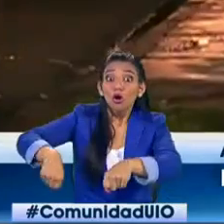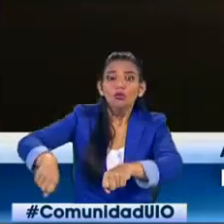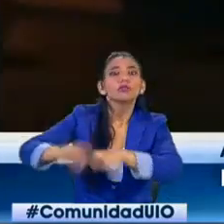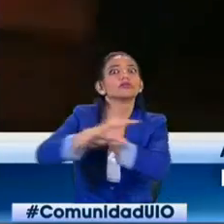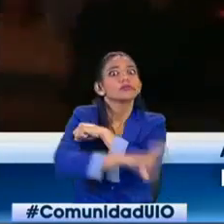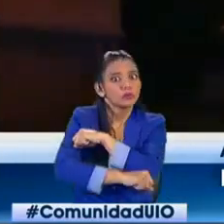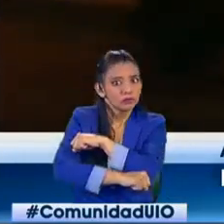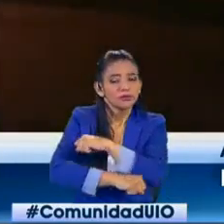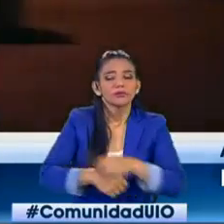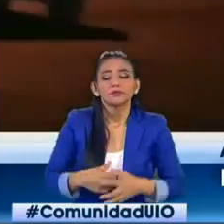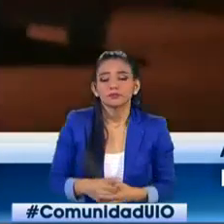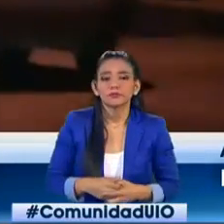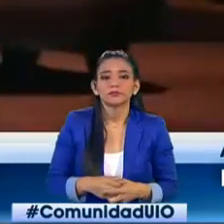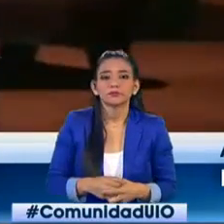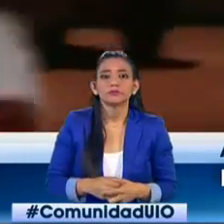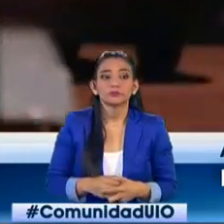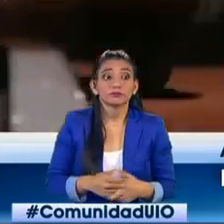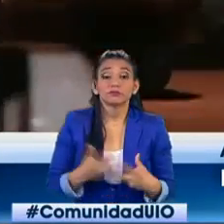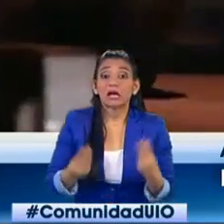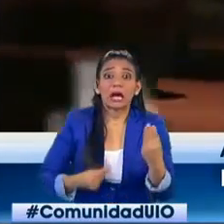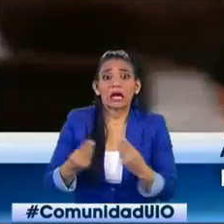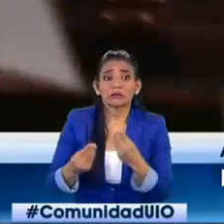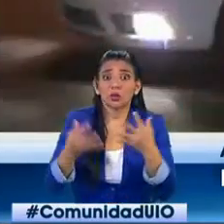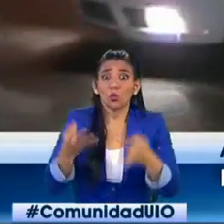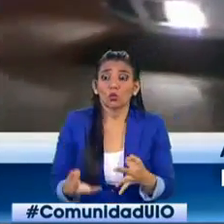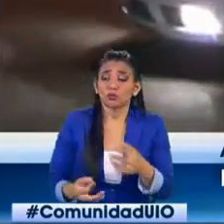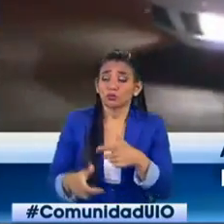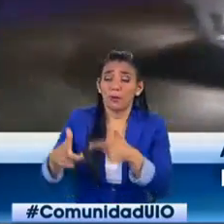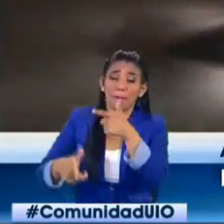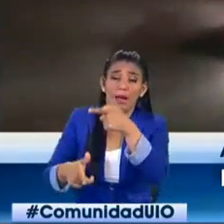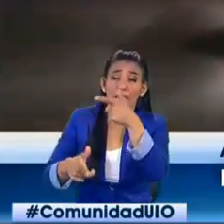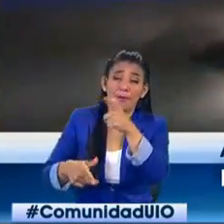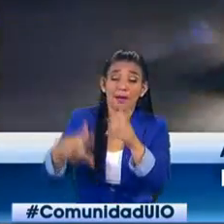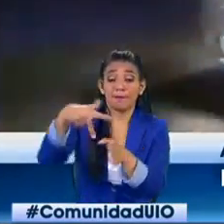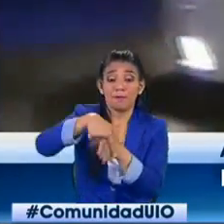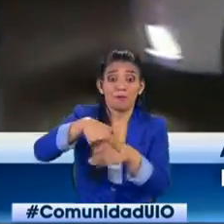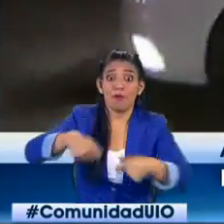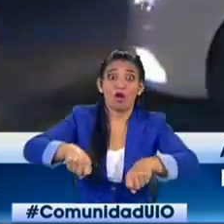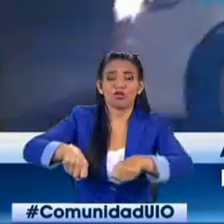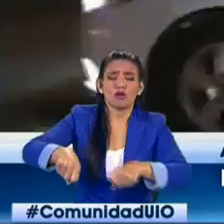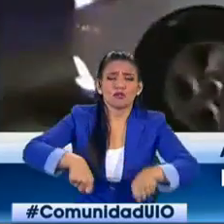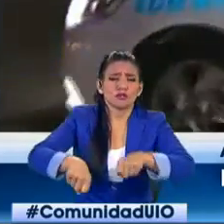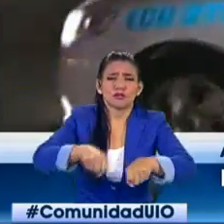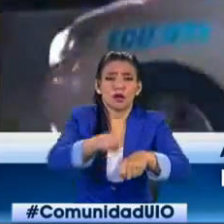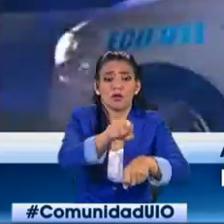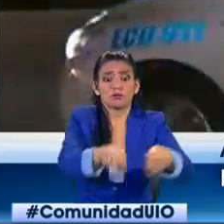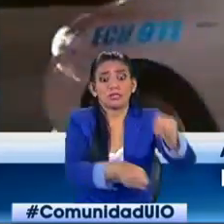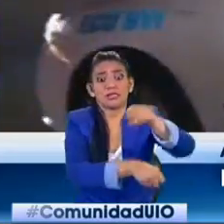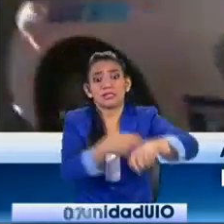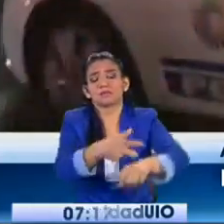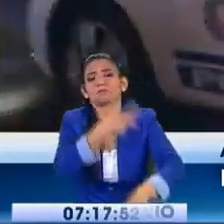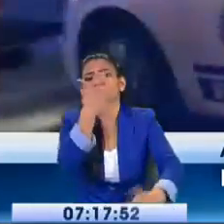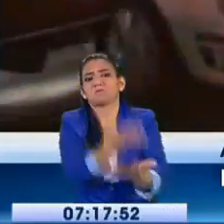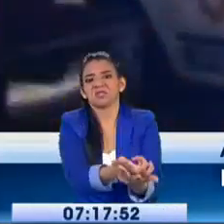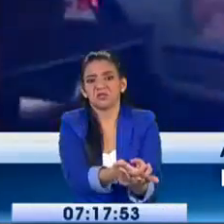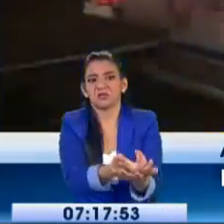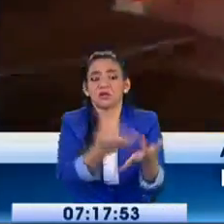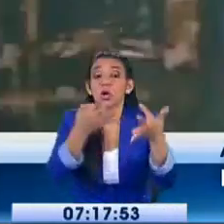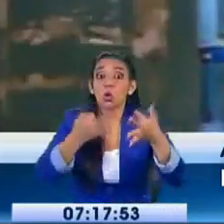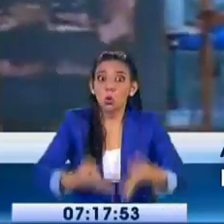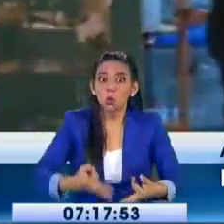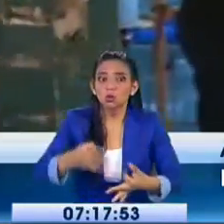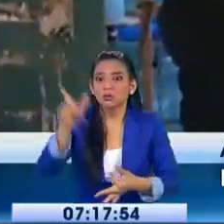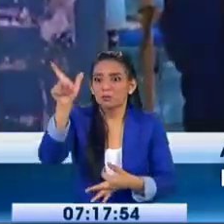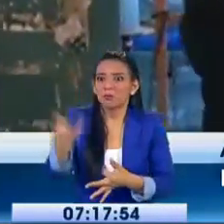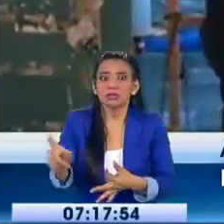moto. El delincuente procedió a retirarse en la moto de la víctima, pero resbaló y cayó sobre la calzada. En ese momento, uno de los